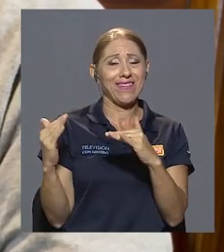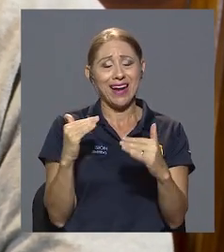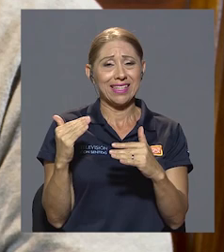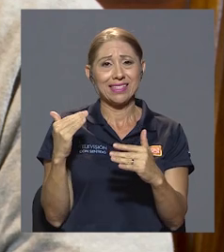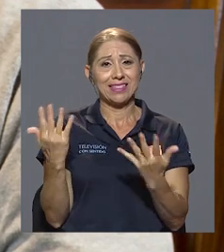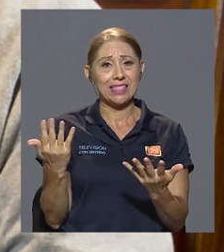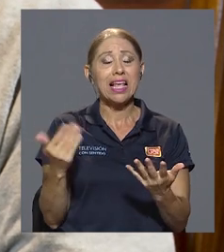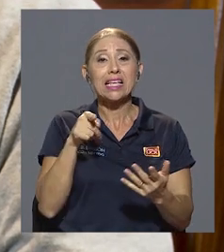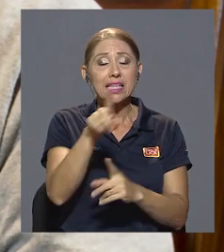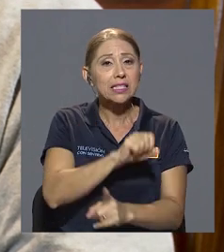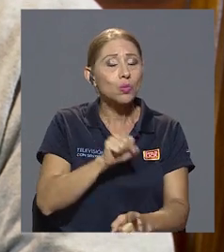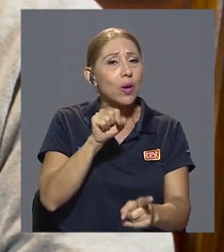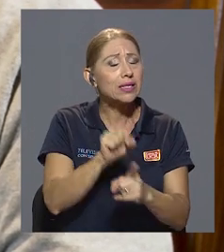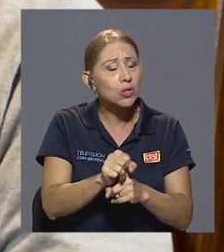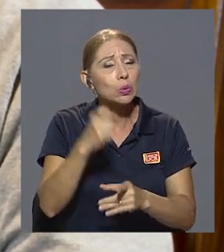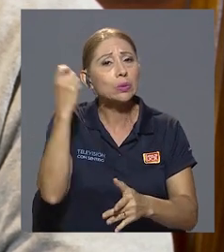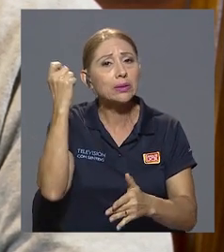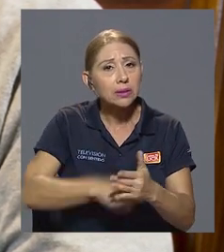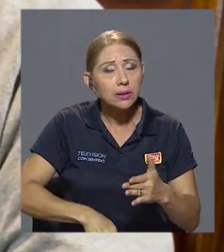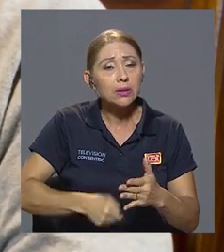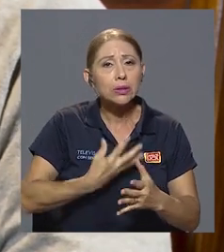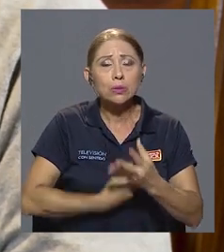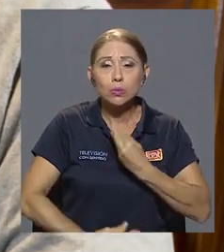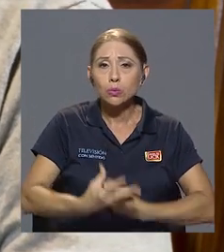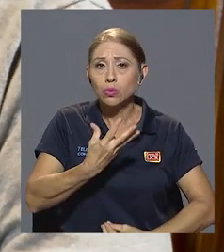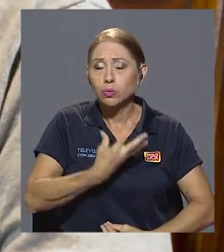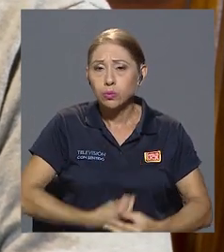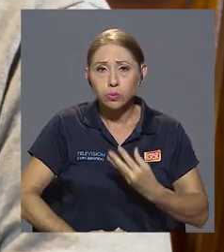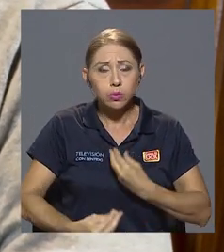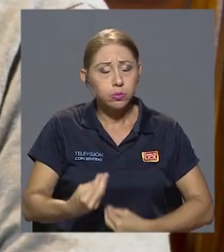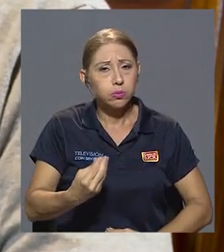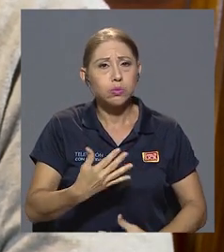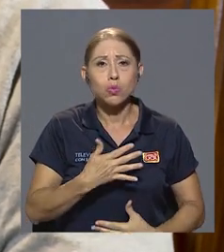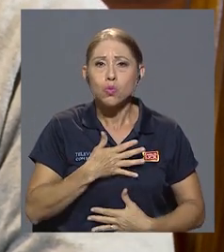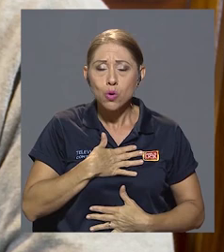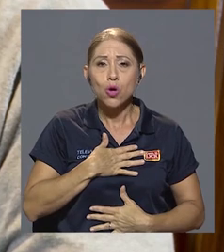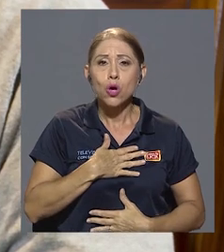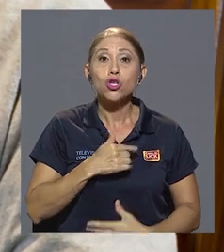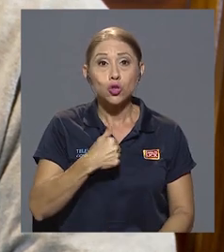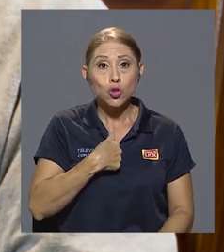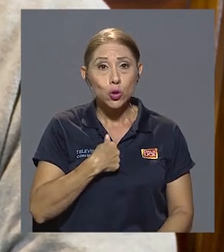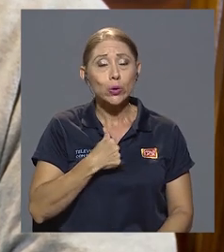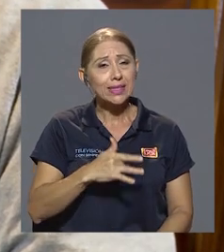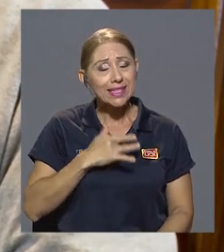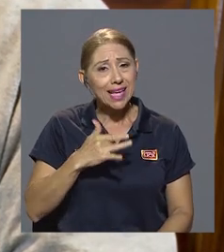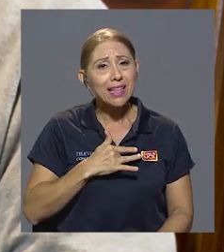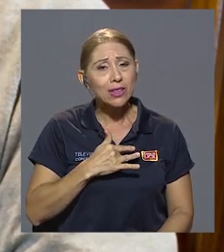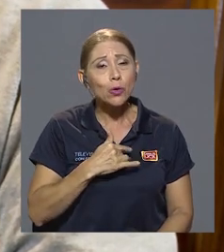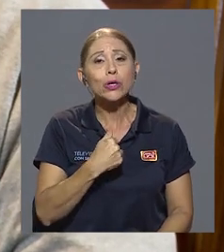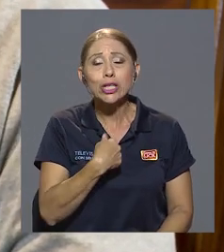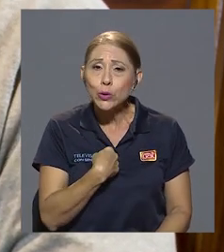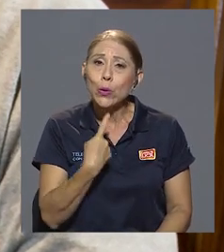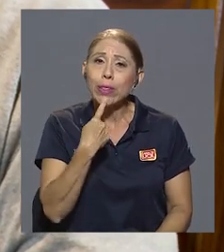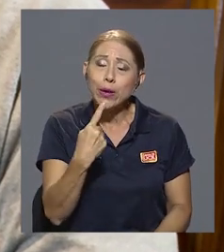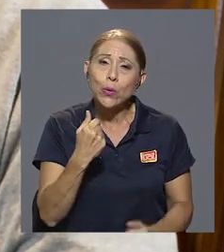apremiante angustiante sobre la cual siento yo y si eso lo digo con mucha pesadumbre